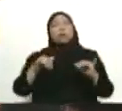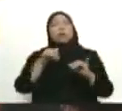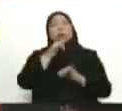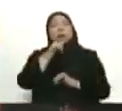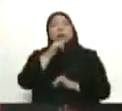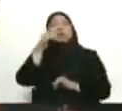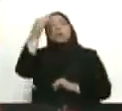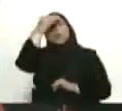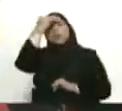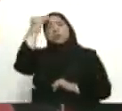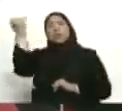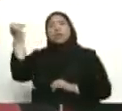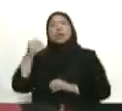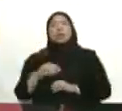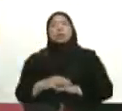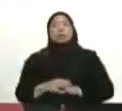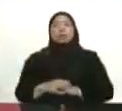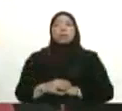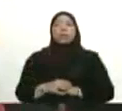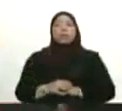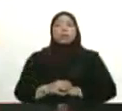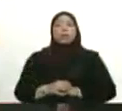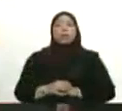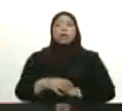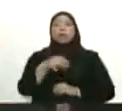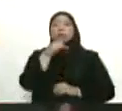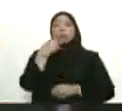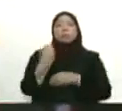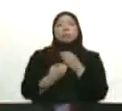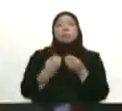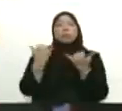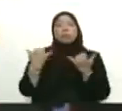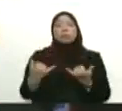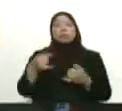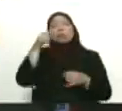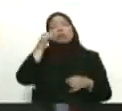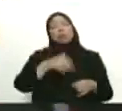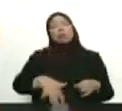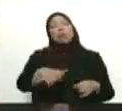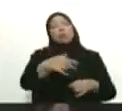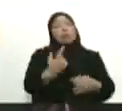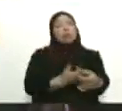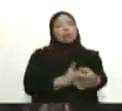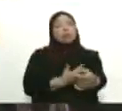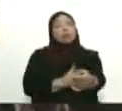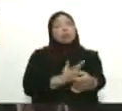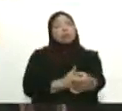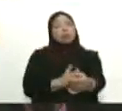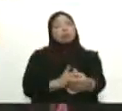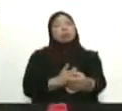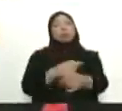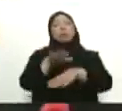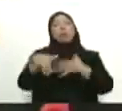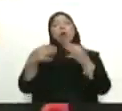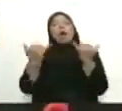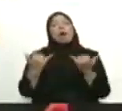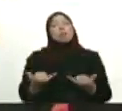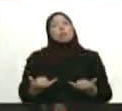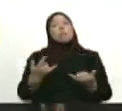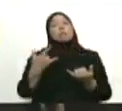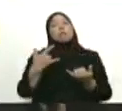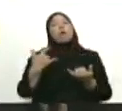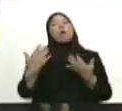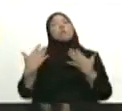hay olvido aquí no podemos olvidarnos lo que le hicieron tanto daño a este pueblo hermanos y hermanas porque ellos no han venido pero